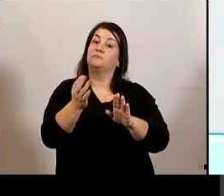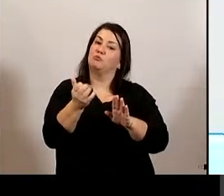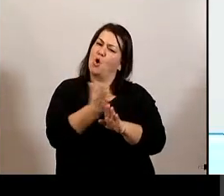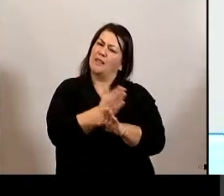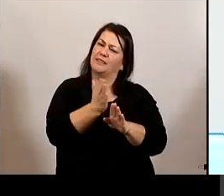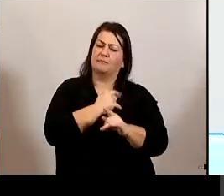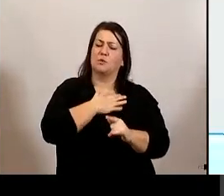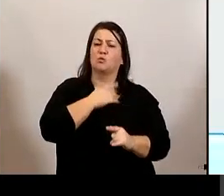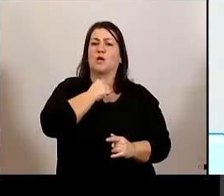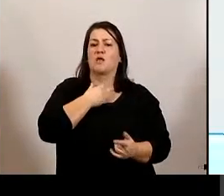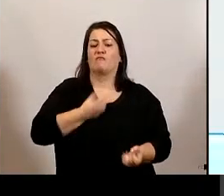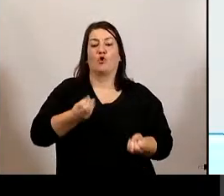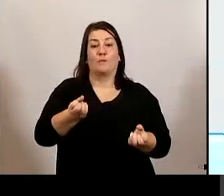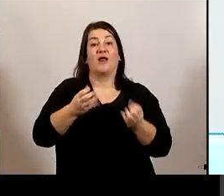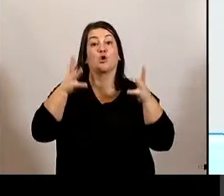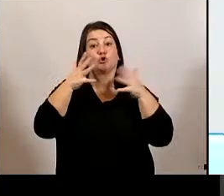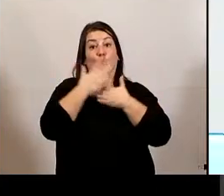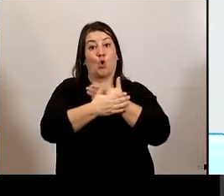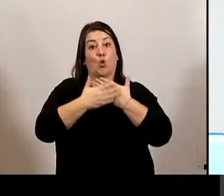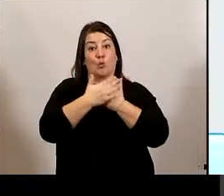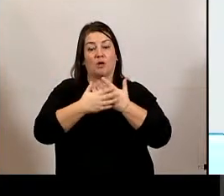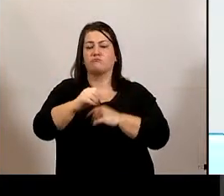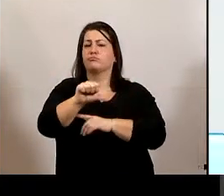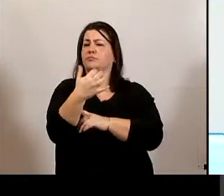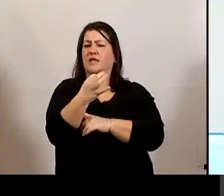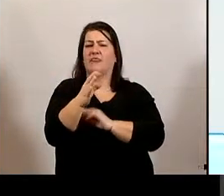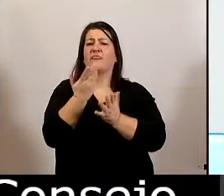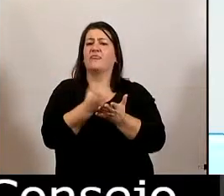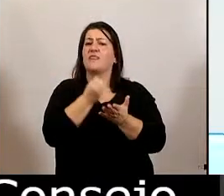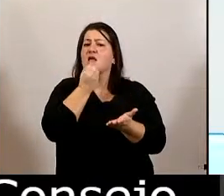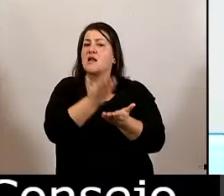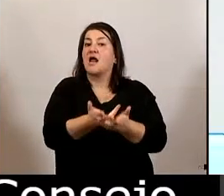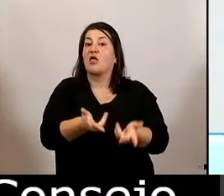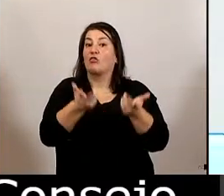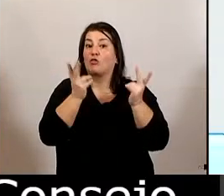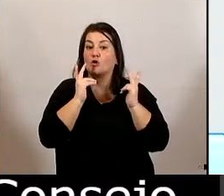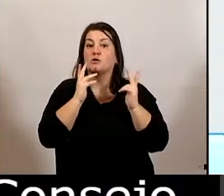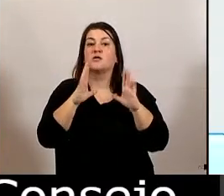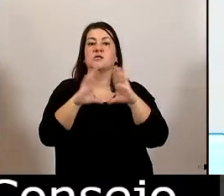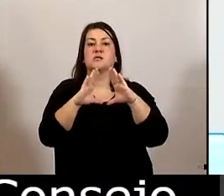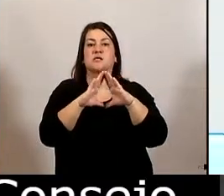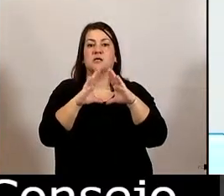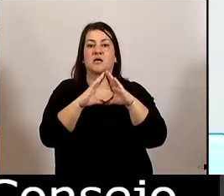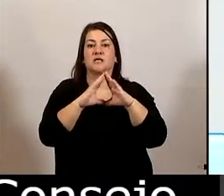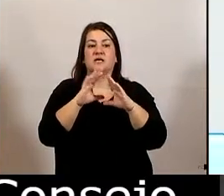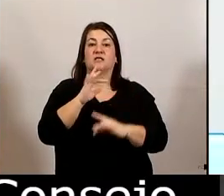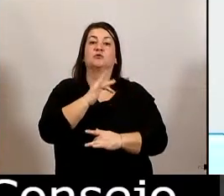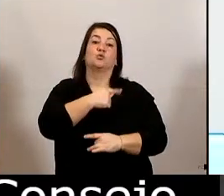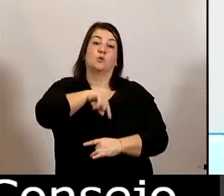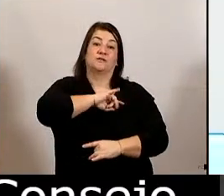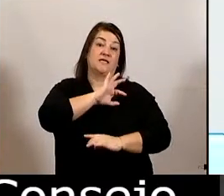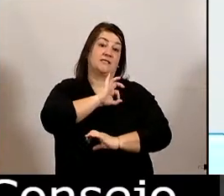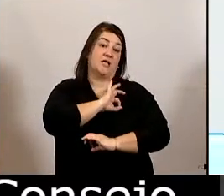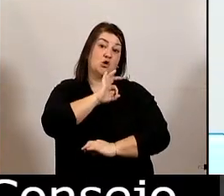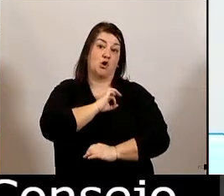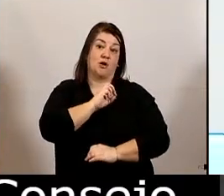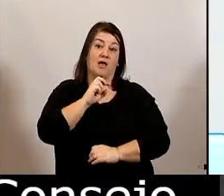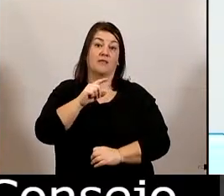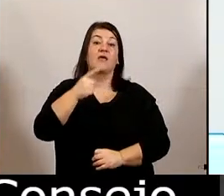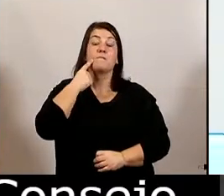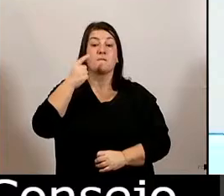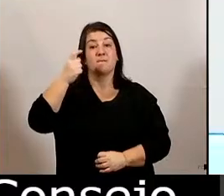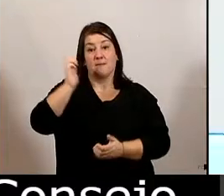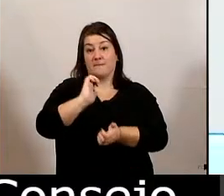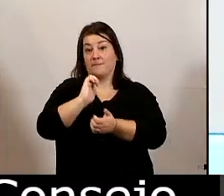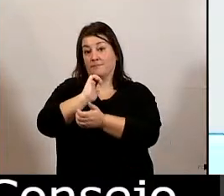gustaría informarles de que el Consejo de Gobierno ha aprobado la declaración de la Iglesia Parroquial Nuestra Señora de la Asunción de Malpartida de Cáceres